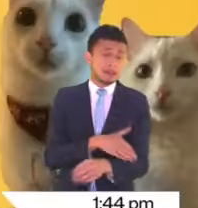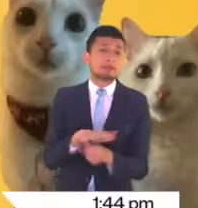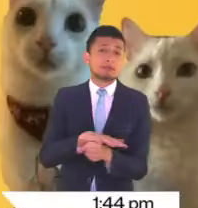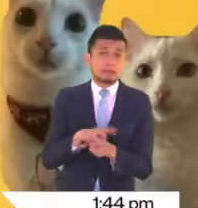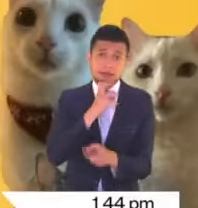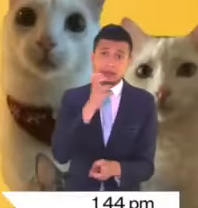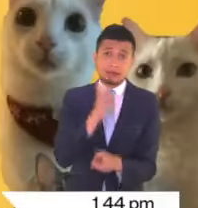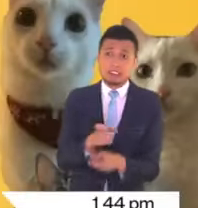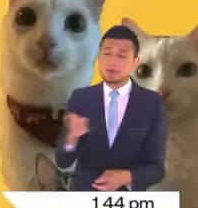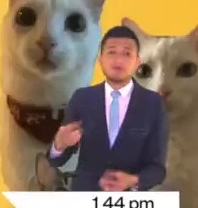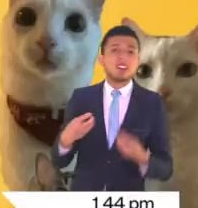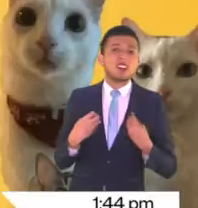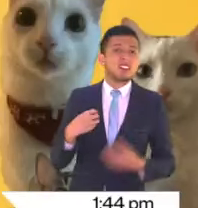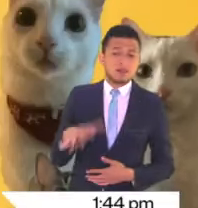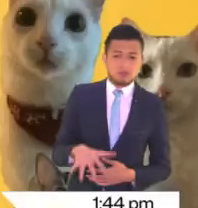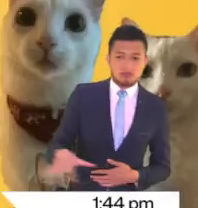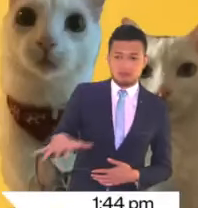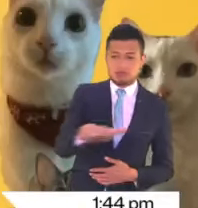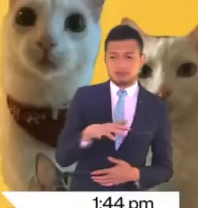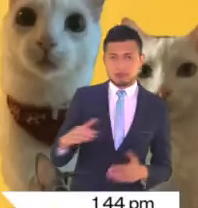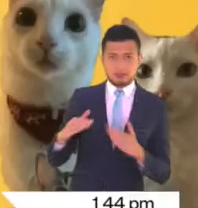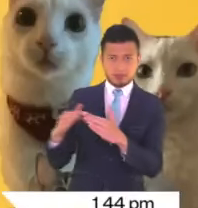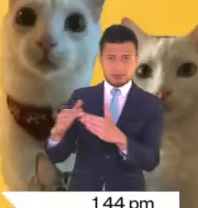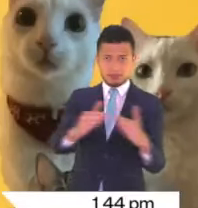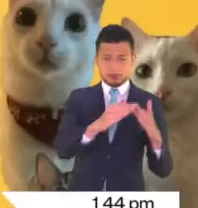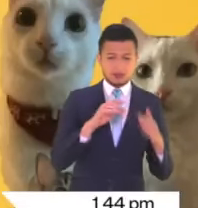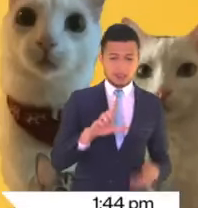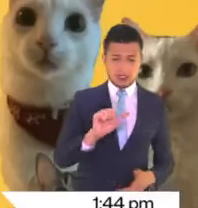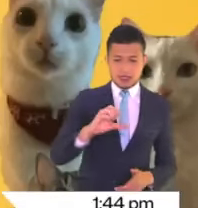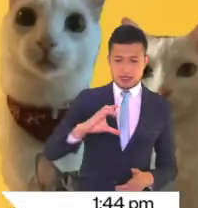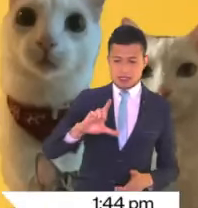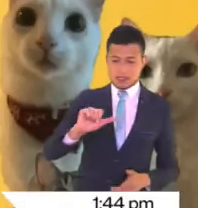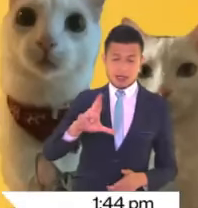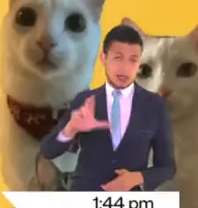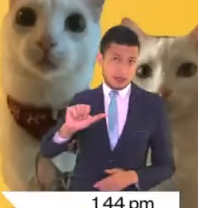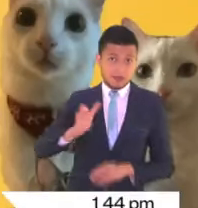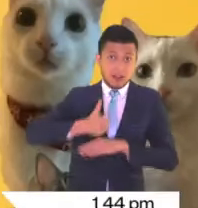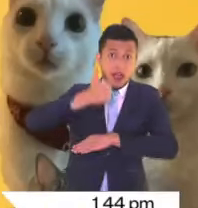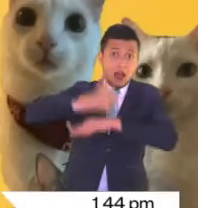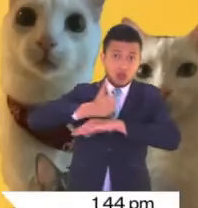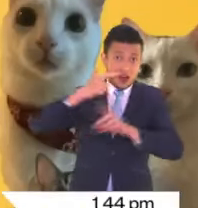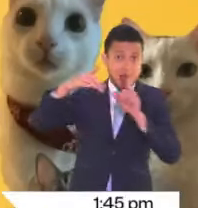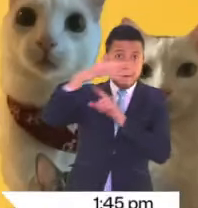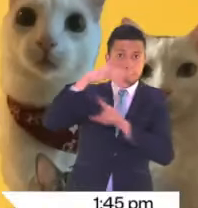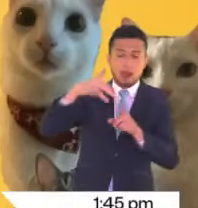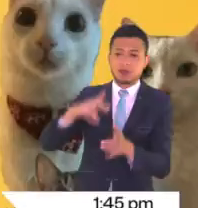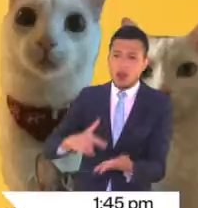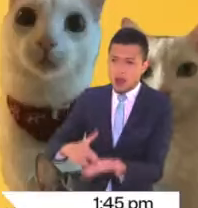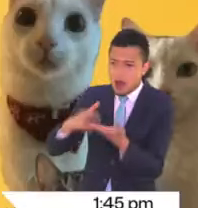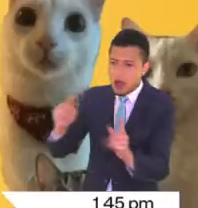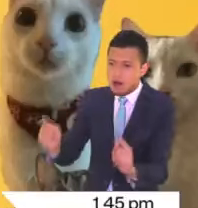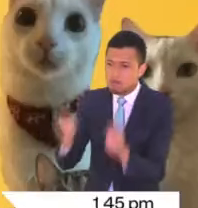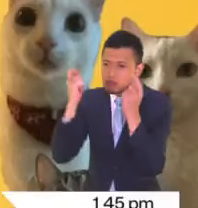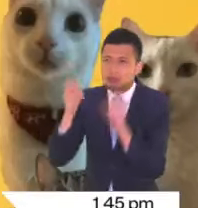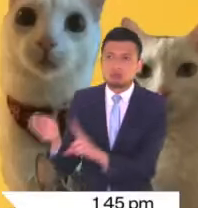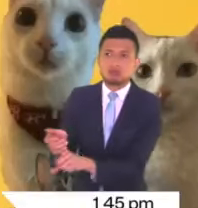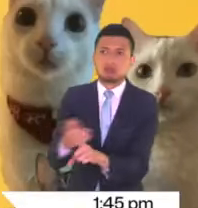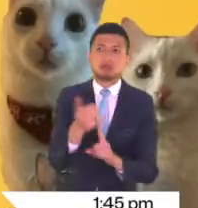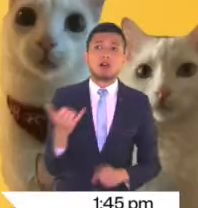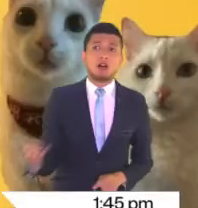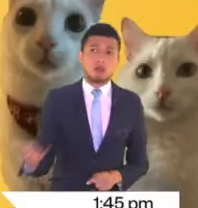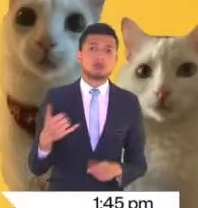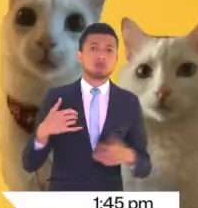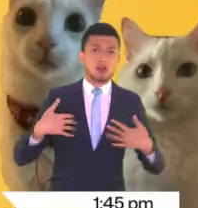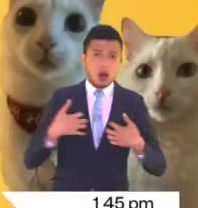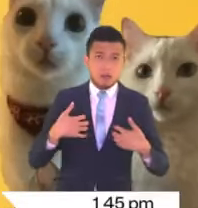en una vivienda ubicada en la vereda La Clara. Fueron rescatados por las autoridades ambientales. Los animales, entre los que hay varios